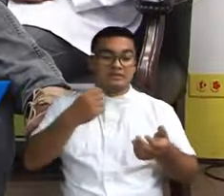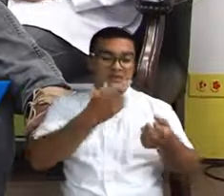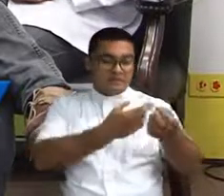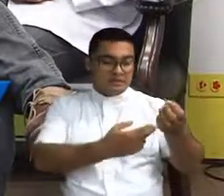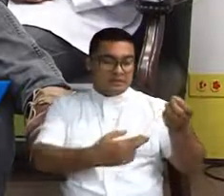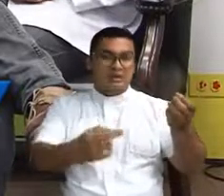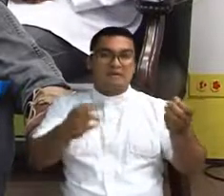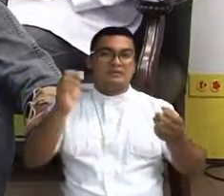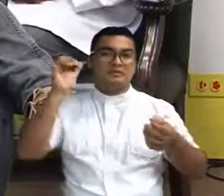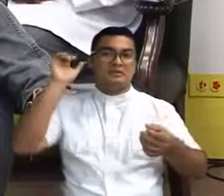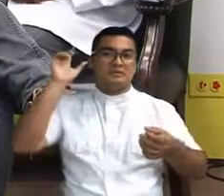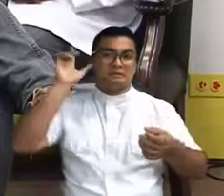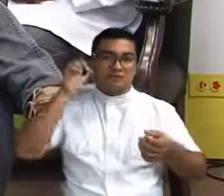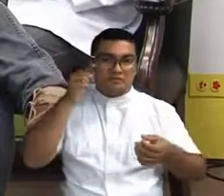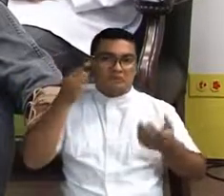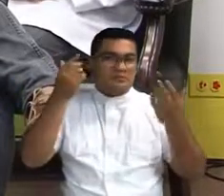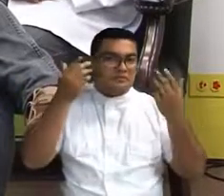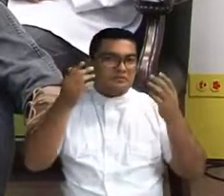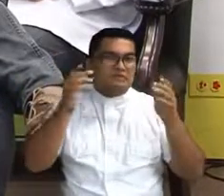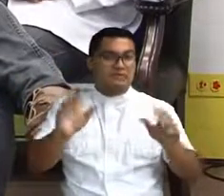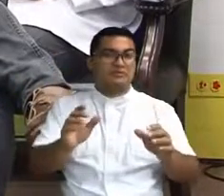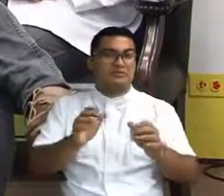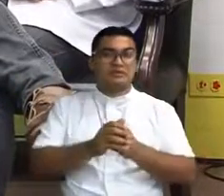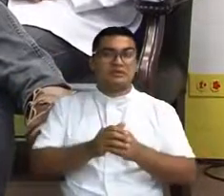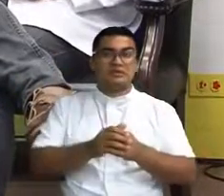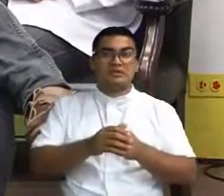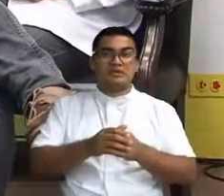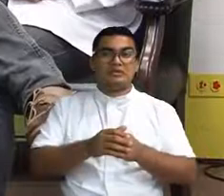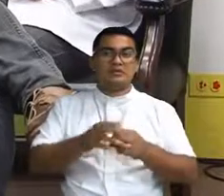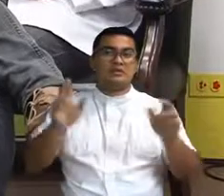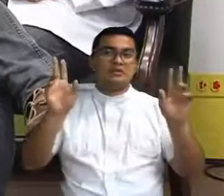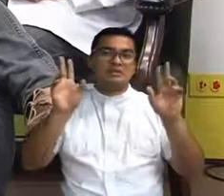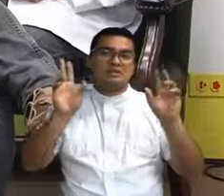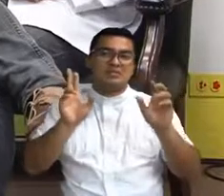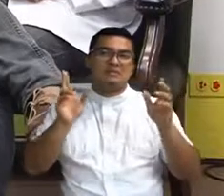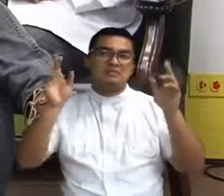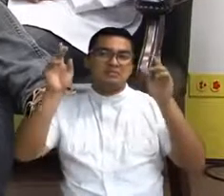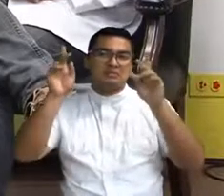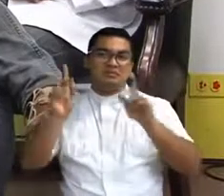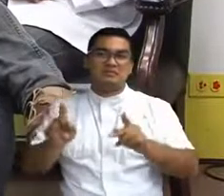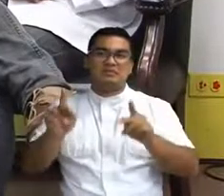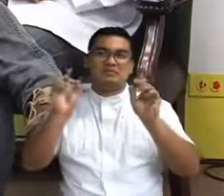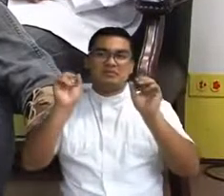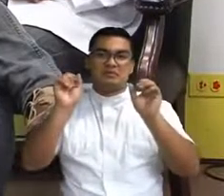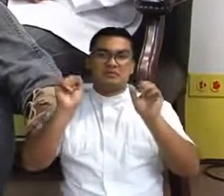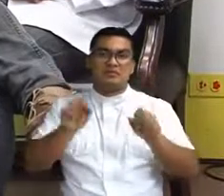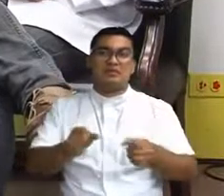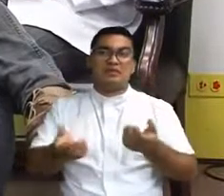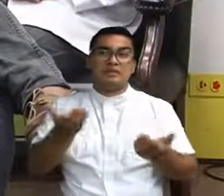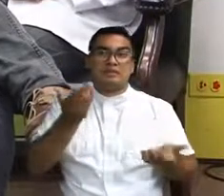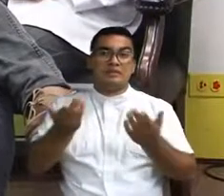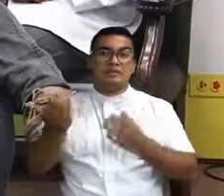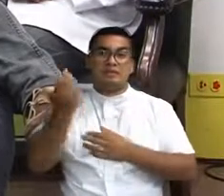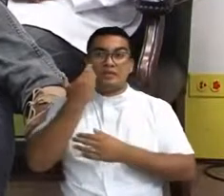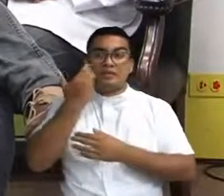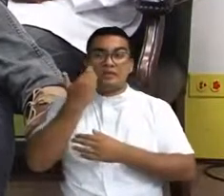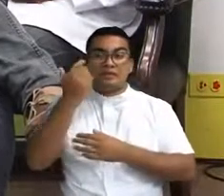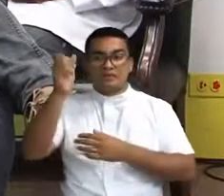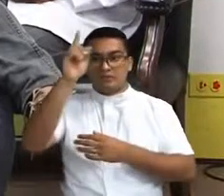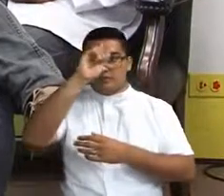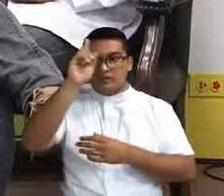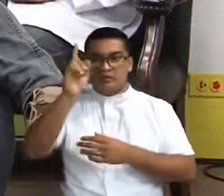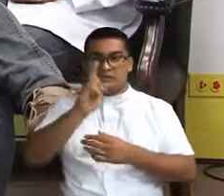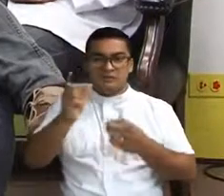orina, sangre o cualquier otra índole, es porque lo relacionamos a que el paciente pueda ser que esté presentando una enfermedad que no sabe que la